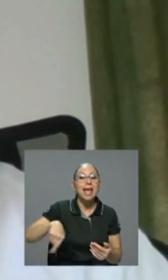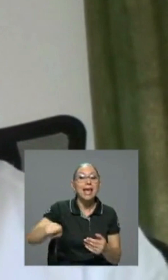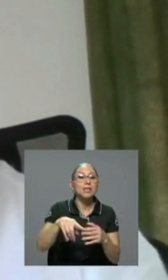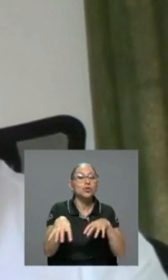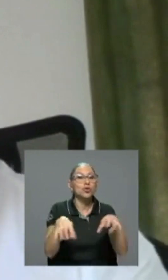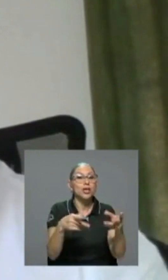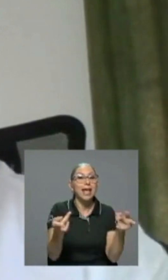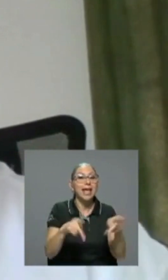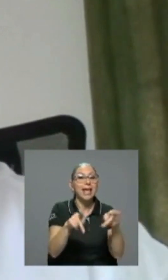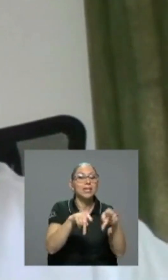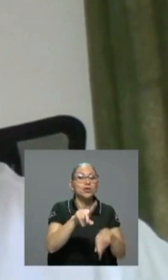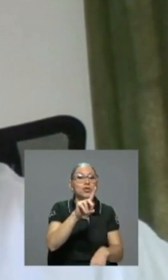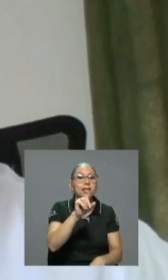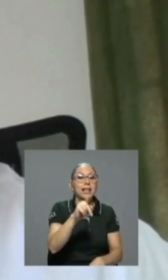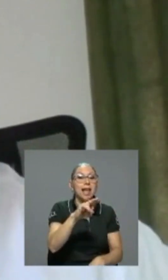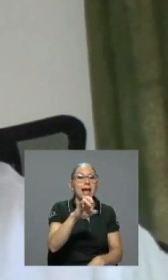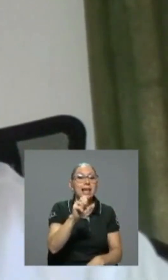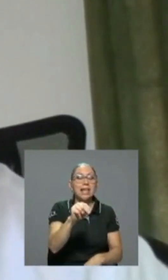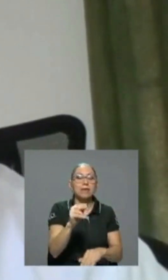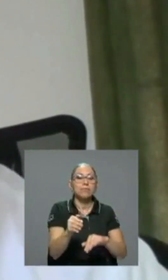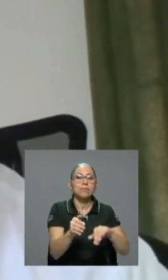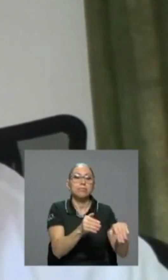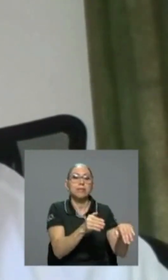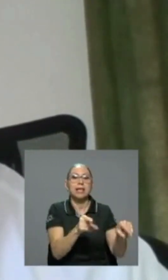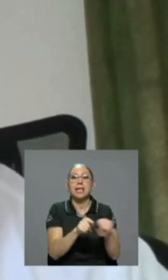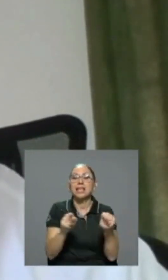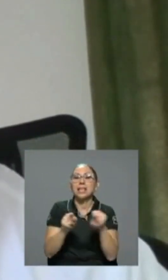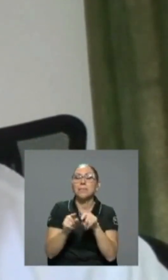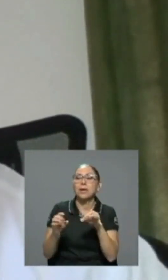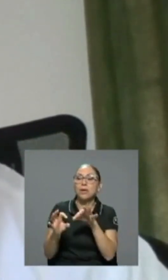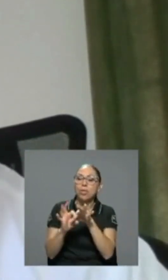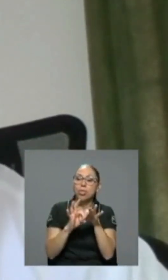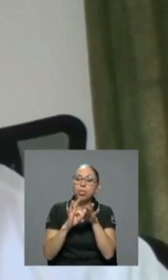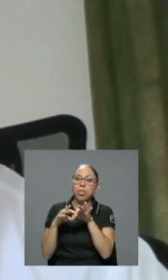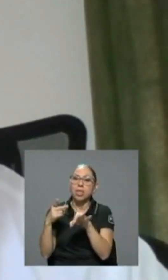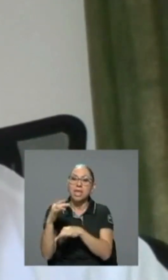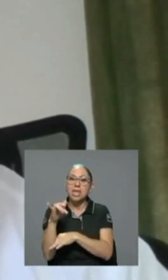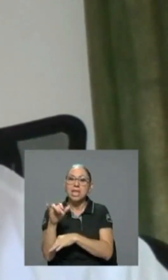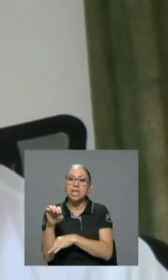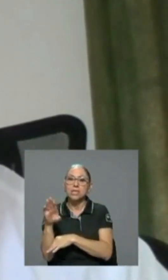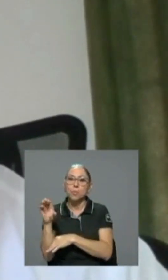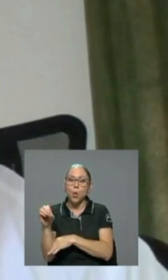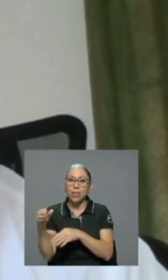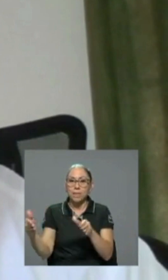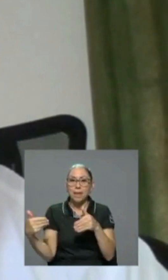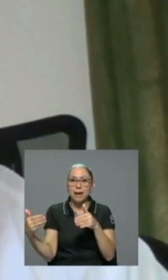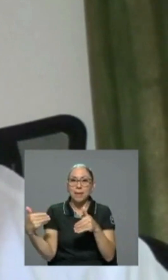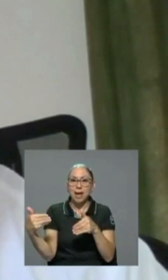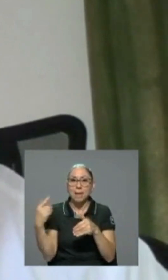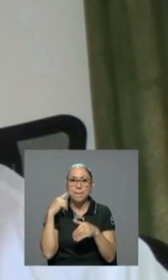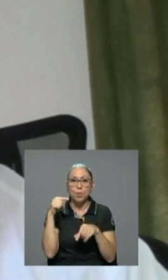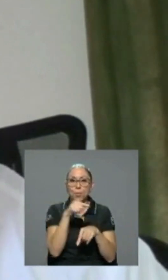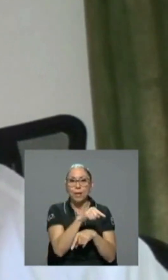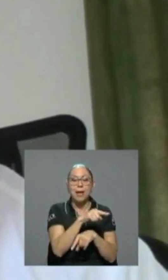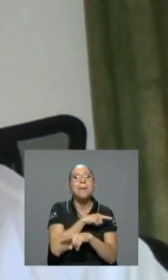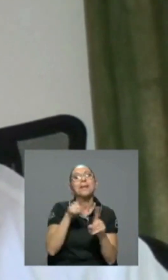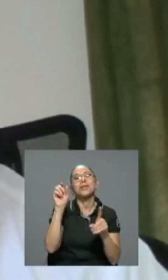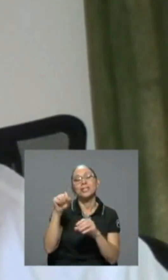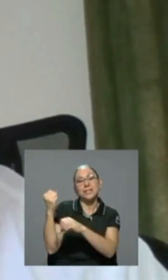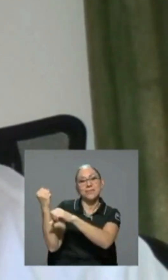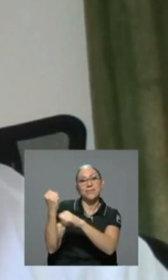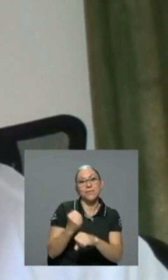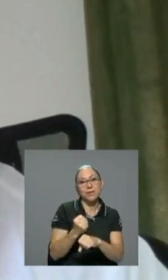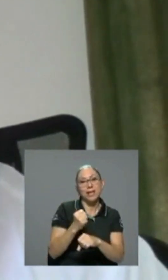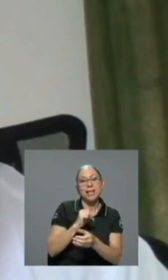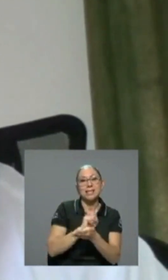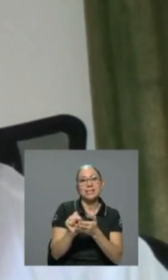la articulación del Istmo de Panamá por parte de Pedrarias. Pero en efecto, pues se funda la Santa María la Antigua del Darién,